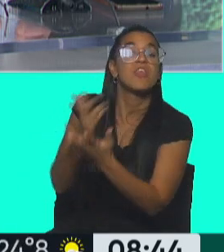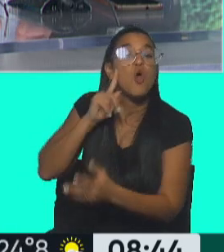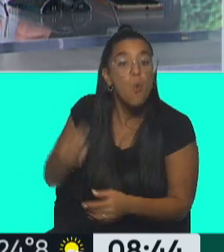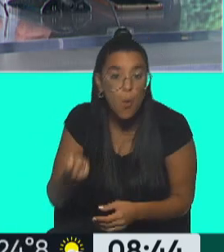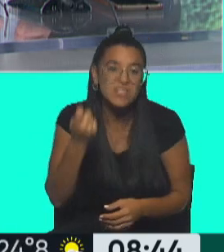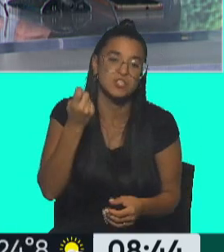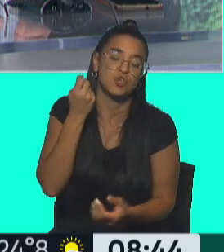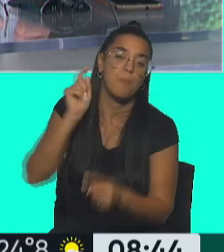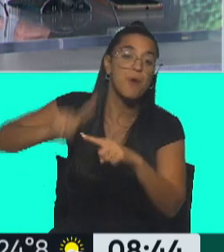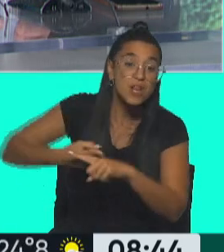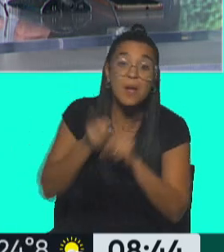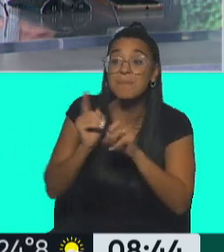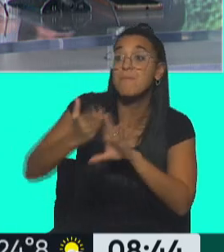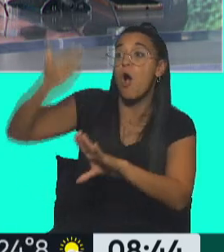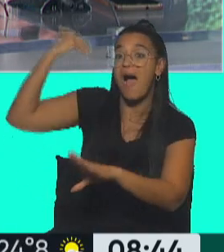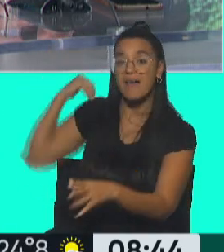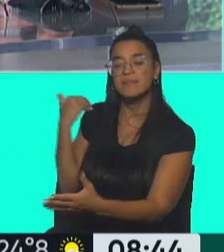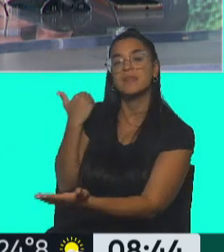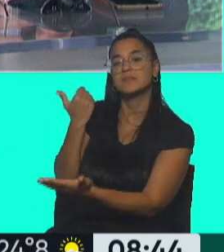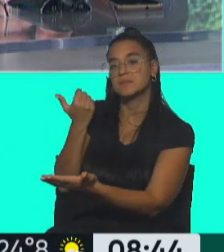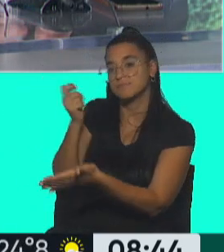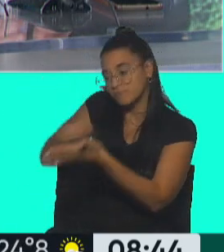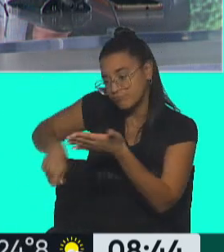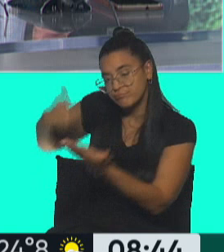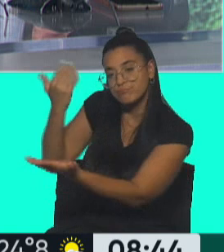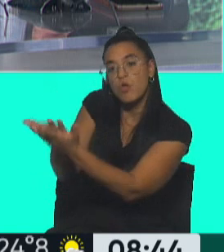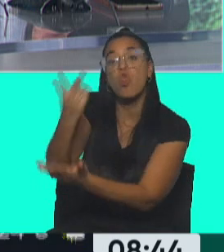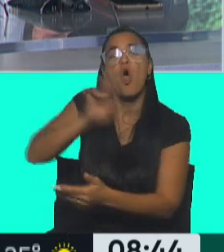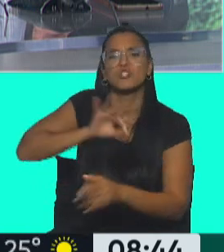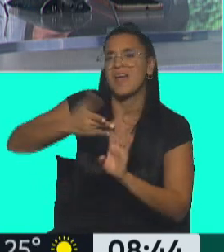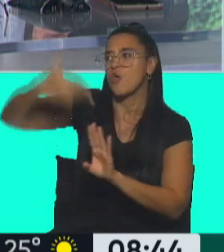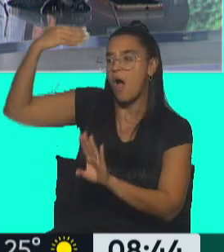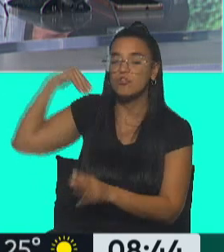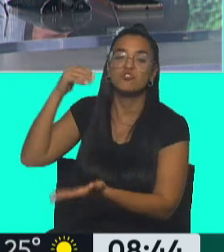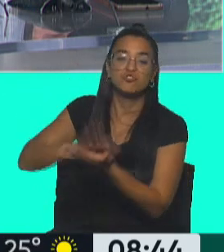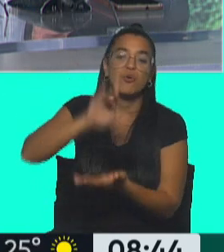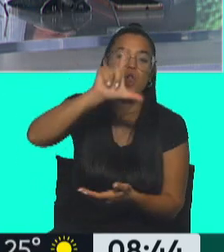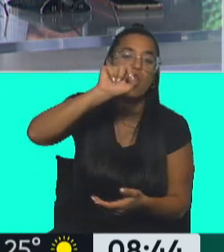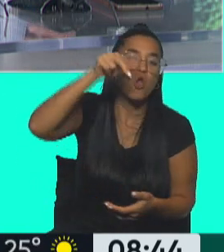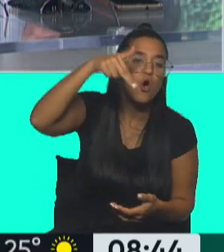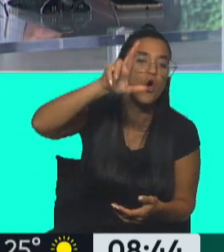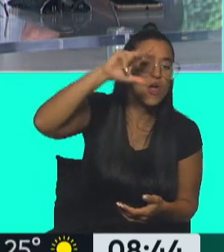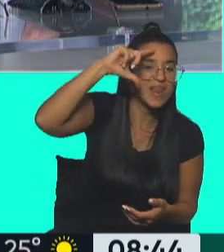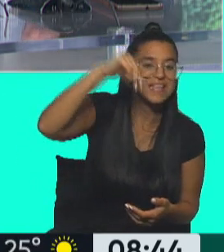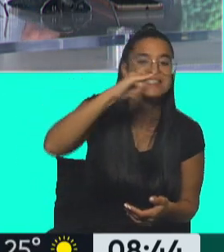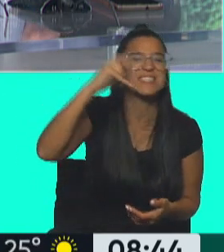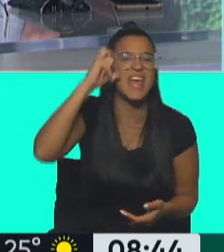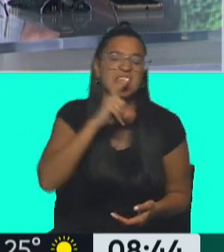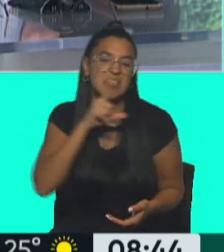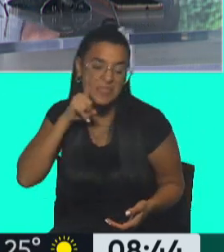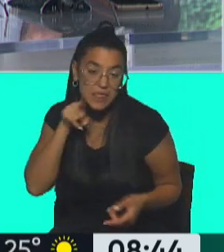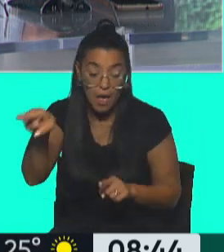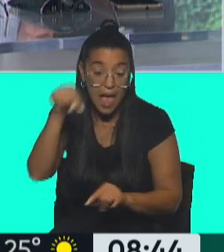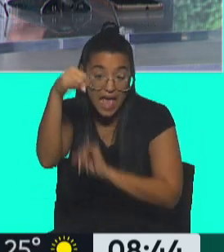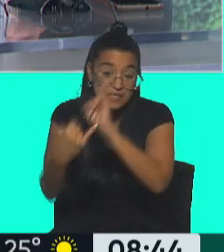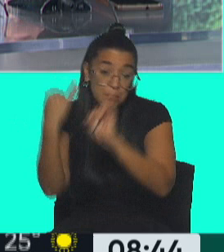propia coalición cívica había formulado hace más de 2 años respecto de Ricardo Lorenzetti. En esa